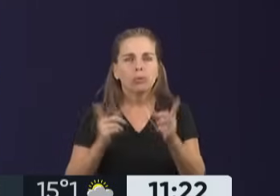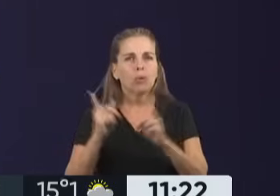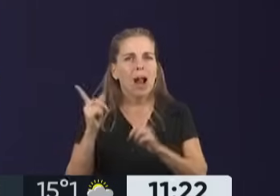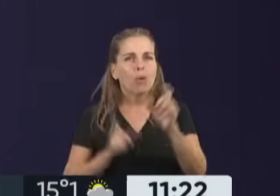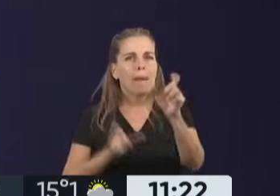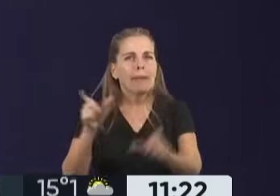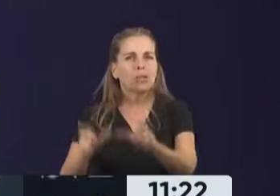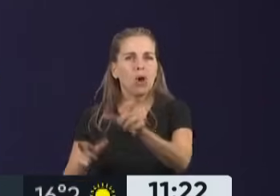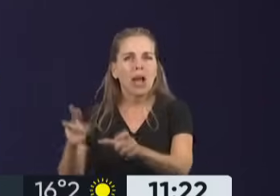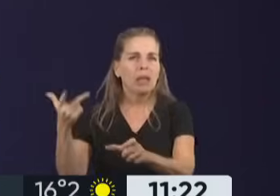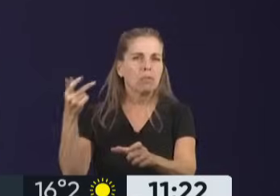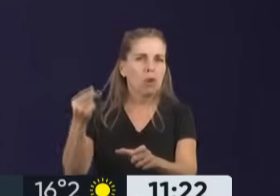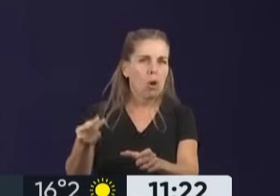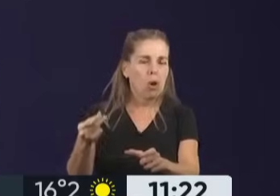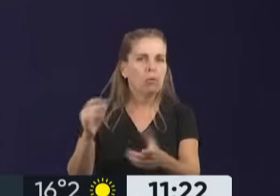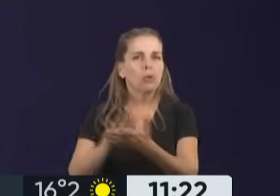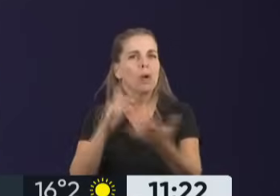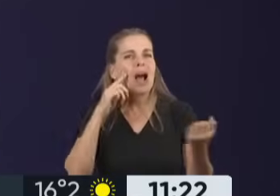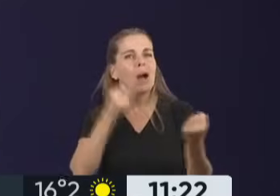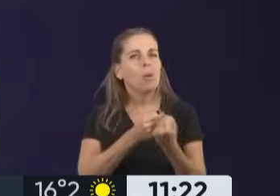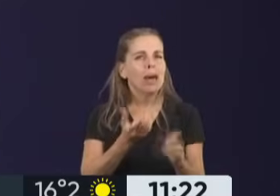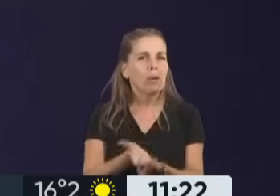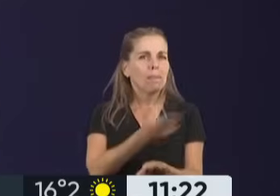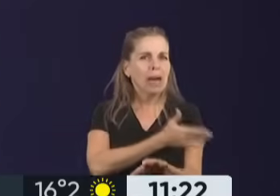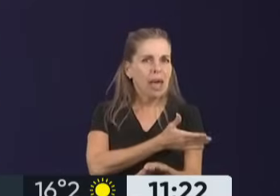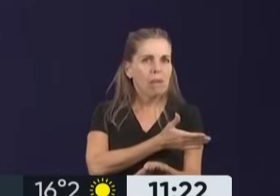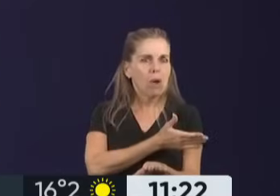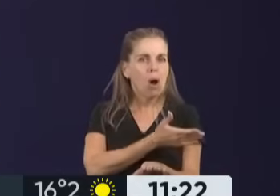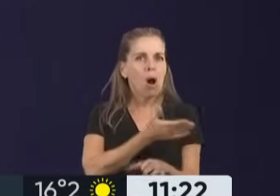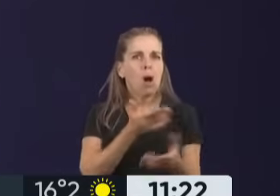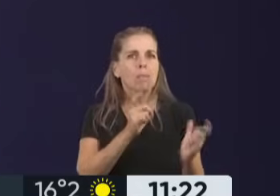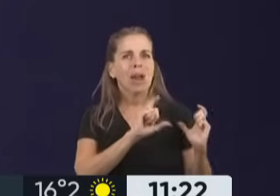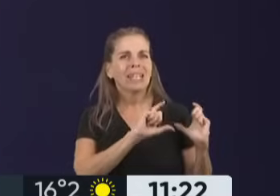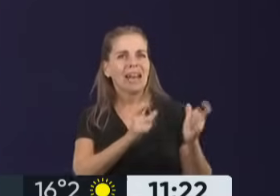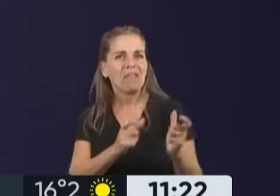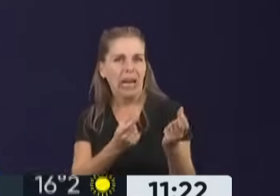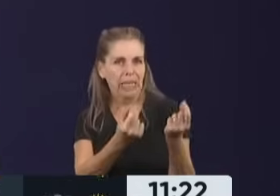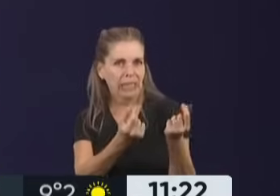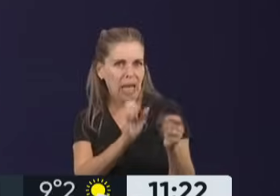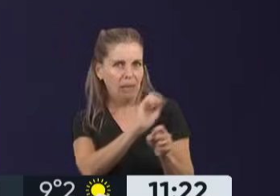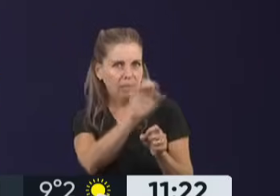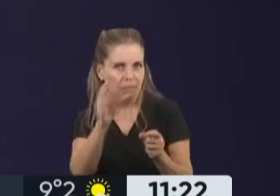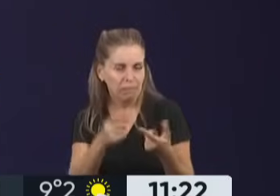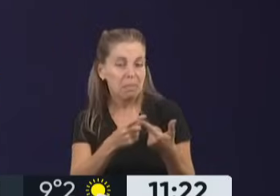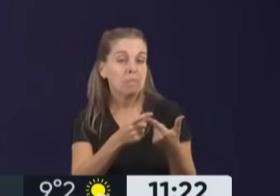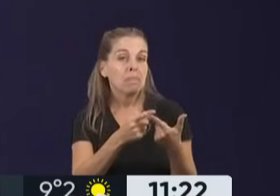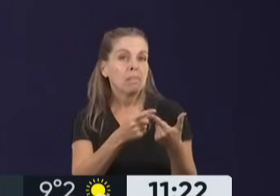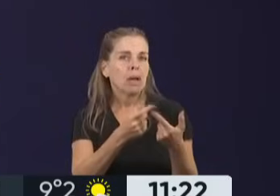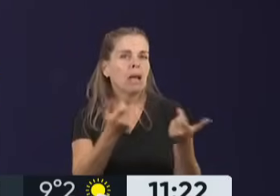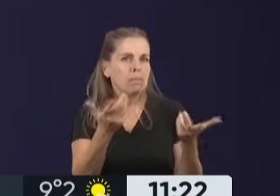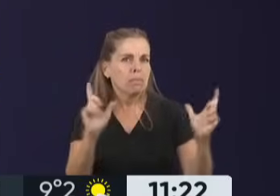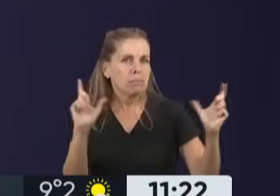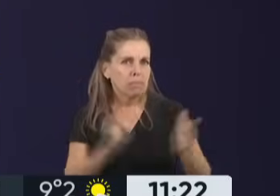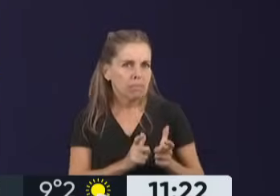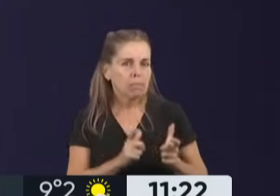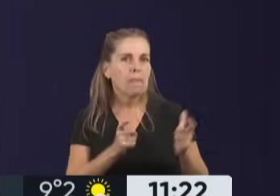algunas personas con respecto a lo acordado con por la transferencia de partidas y por el ajuste presupuestario, claramente esto sigue